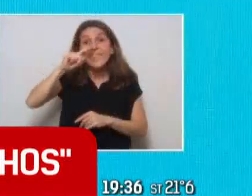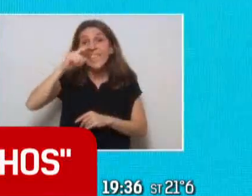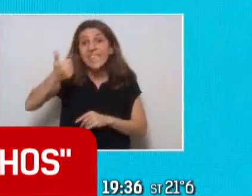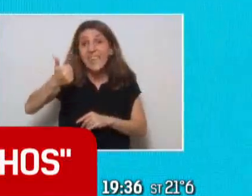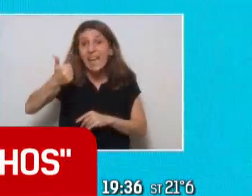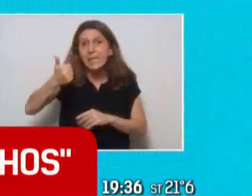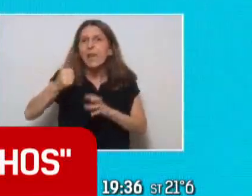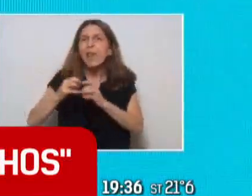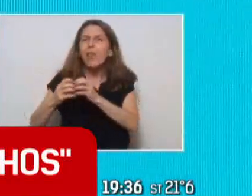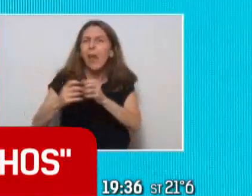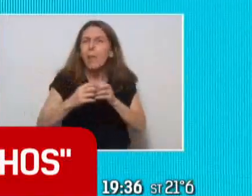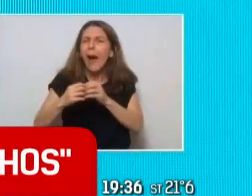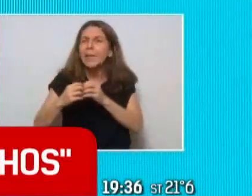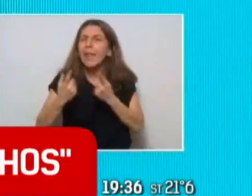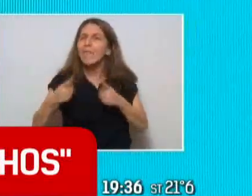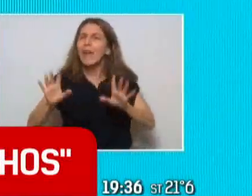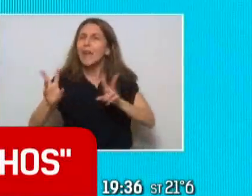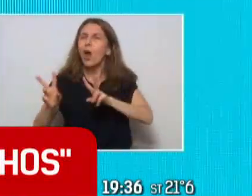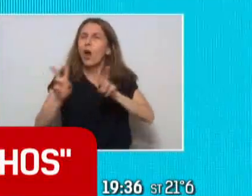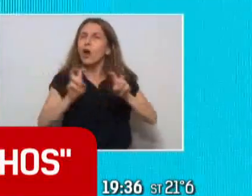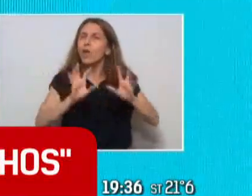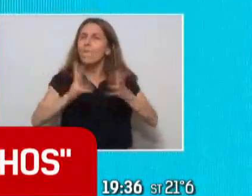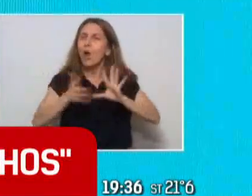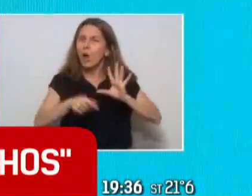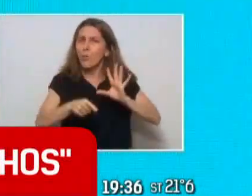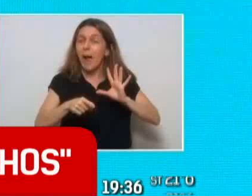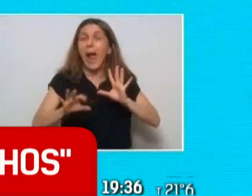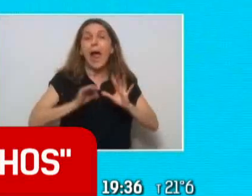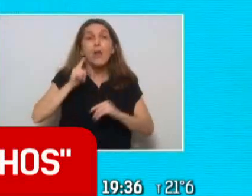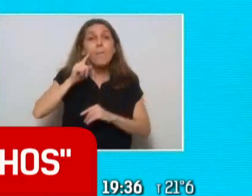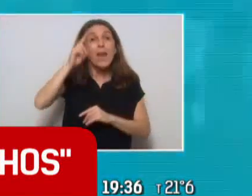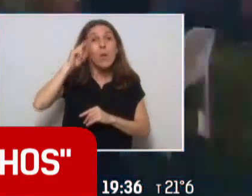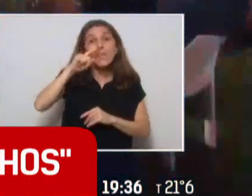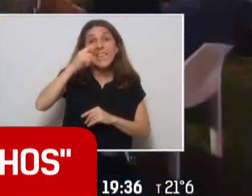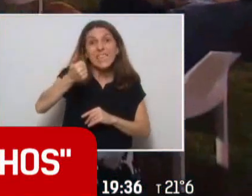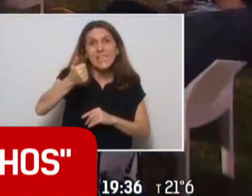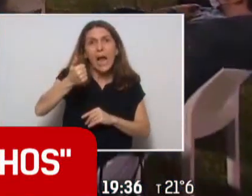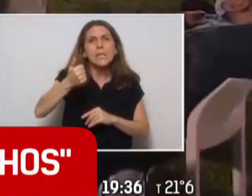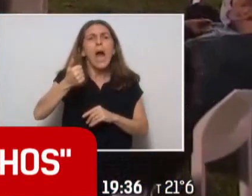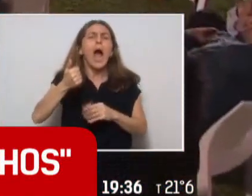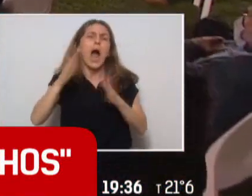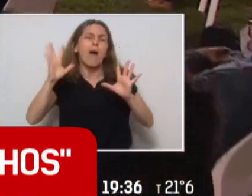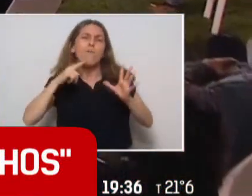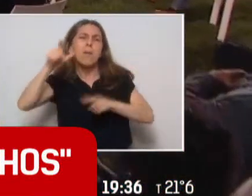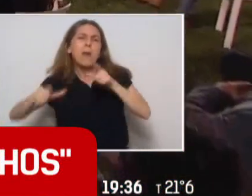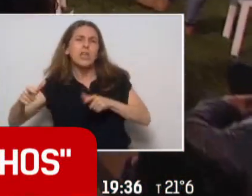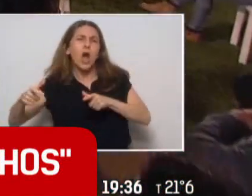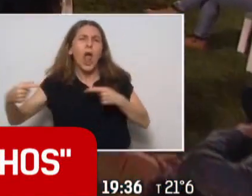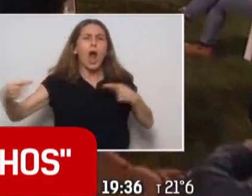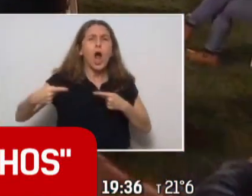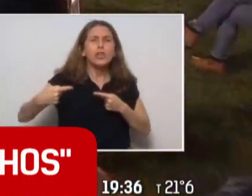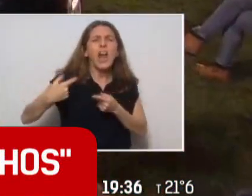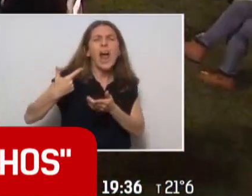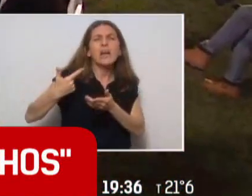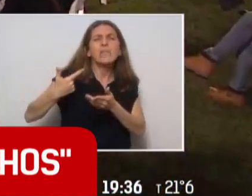el debate fue distinto, la discusión fue otra. En el 76 ya no empezaron a proponernos discutir la distribución